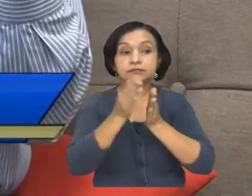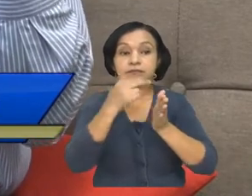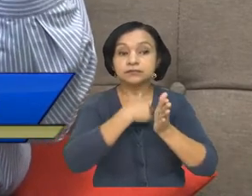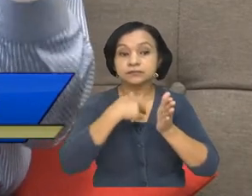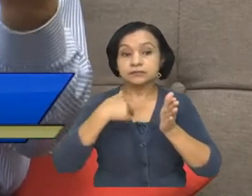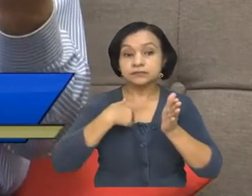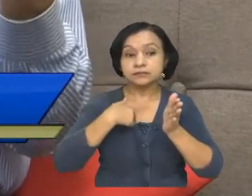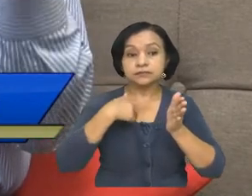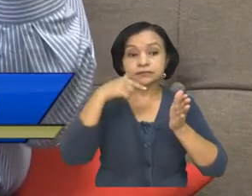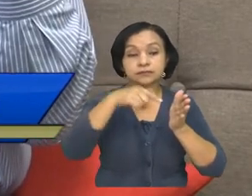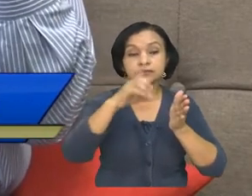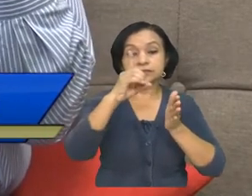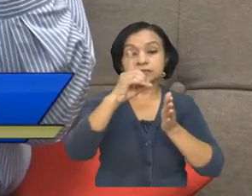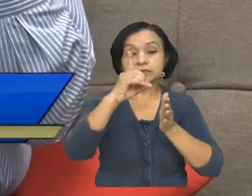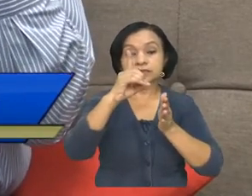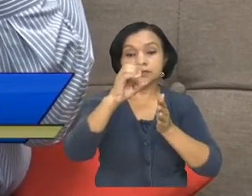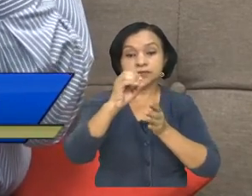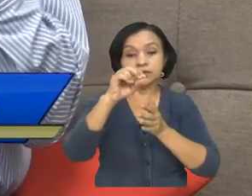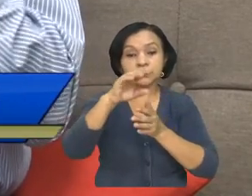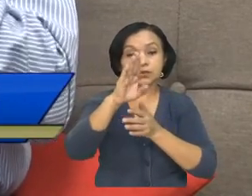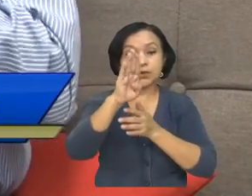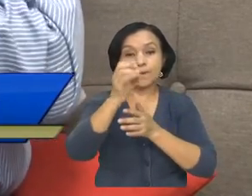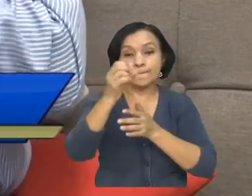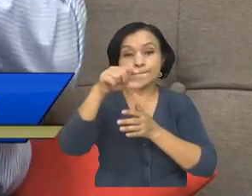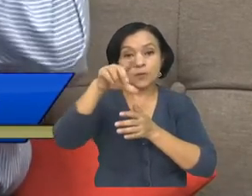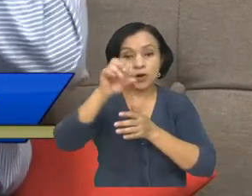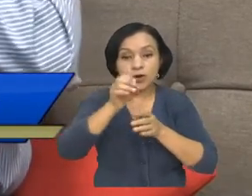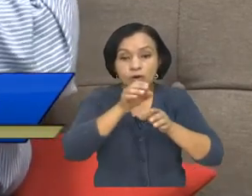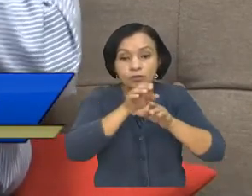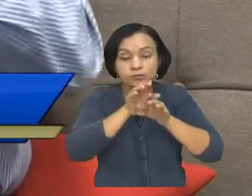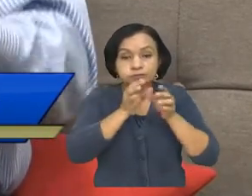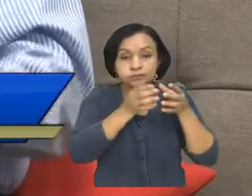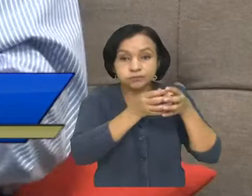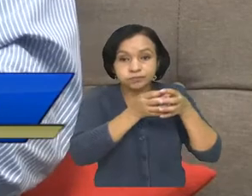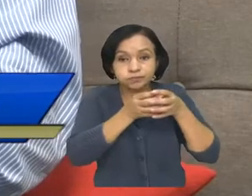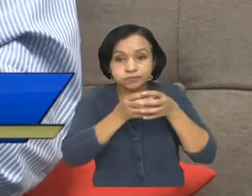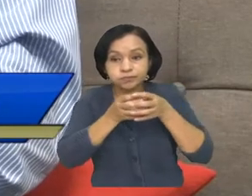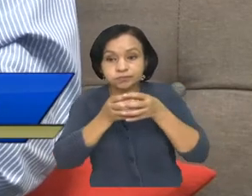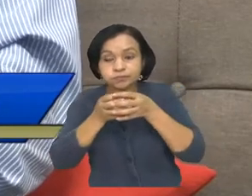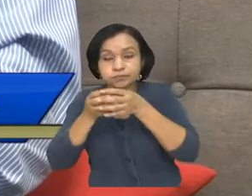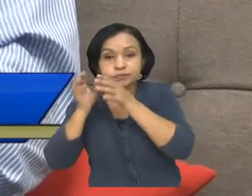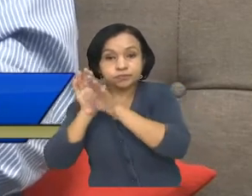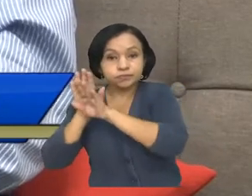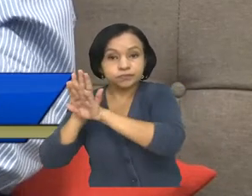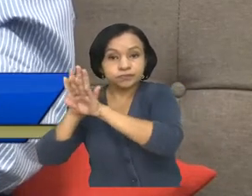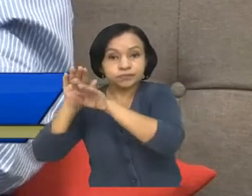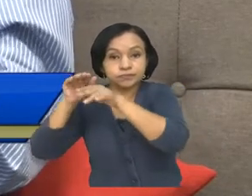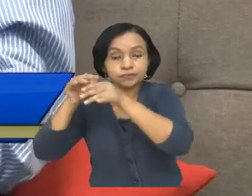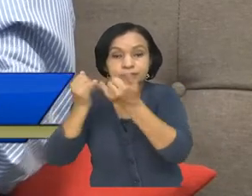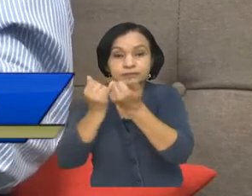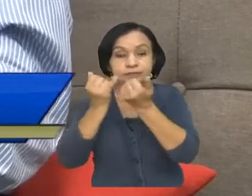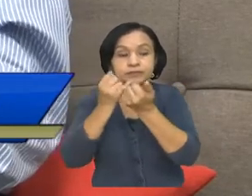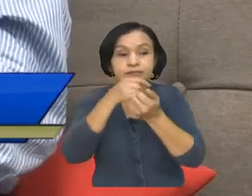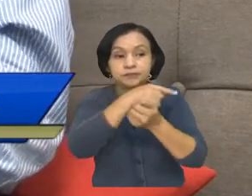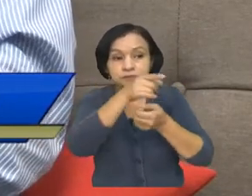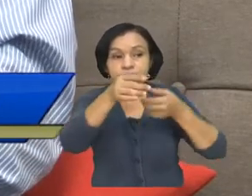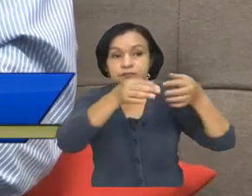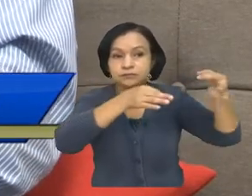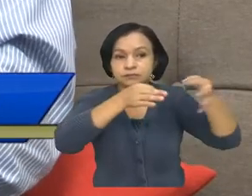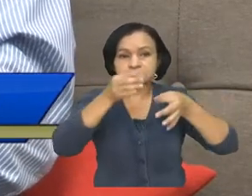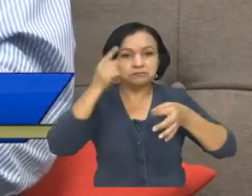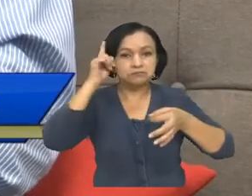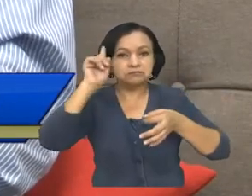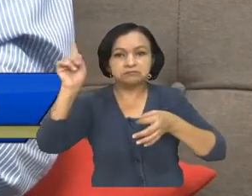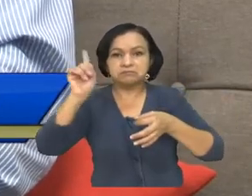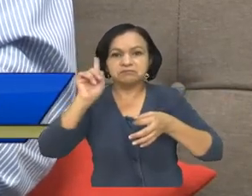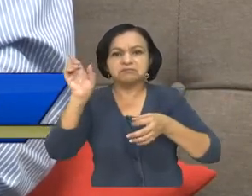por la clínica Don Bosco y que íbamos a hacer una misión que era compartimentada y nosotros no sabíamos dónde